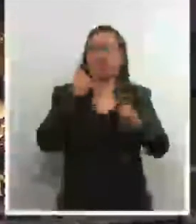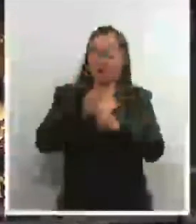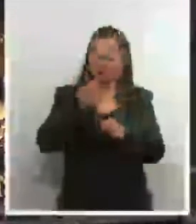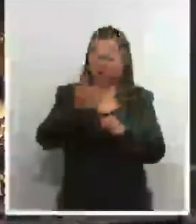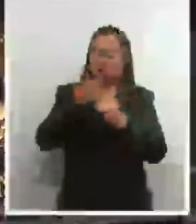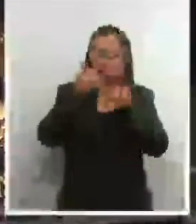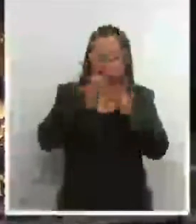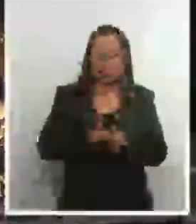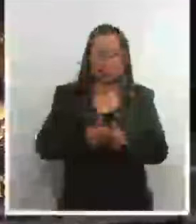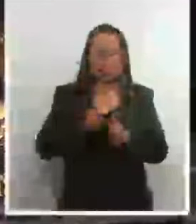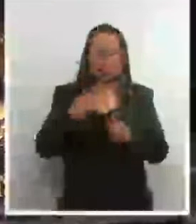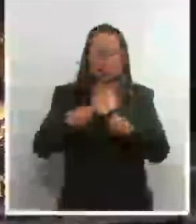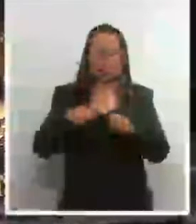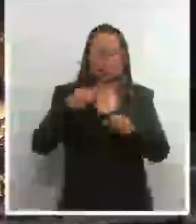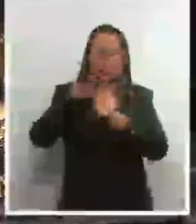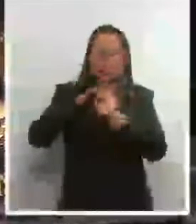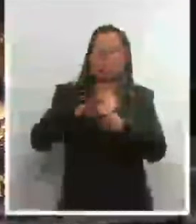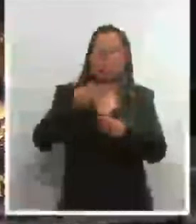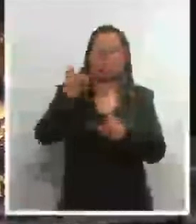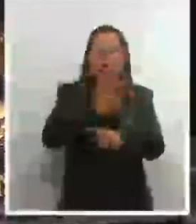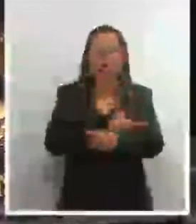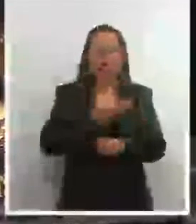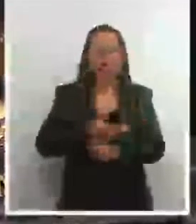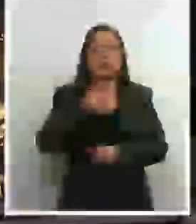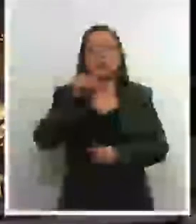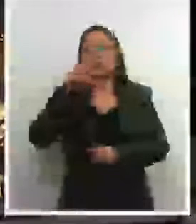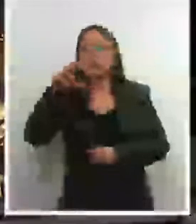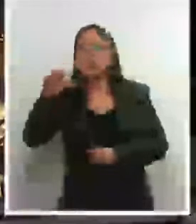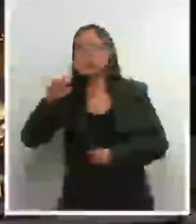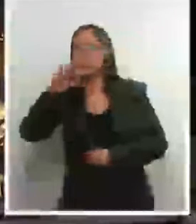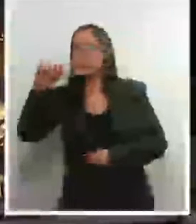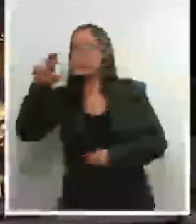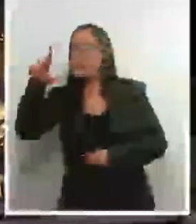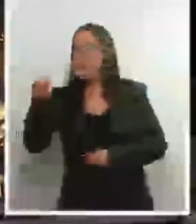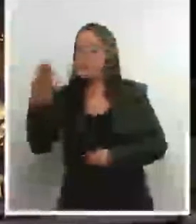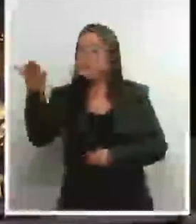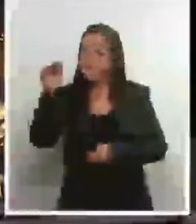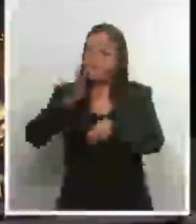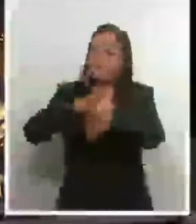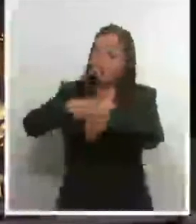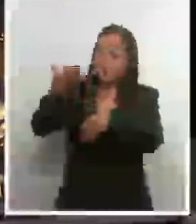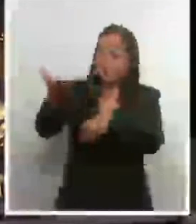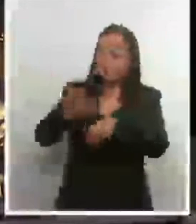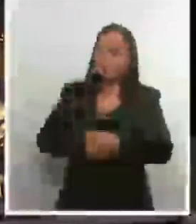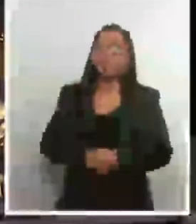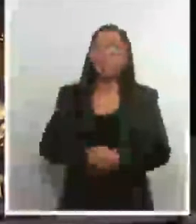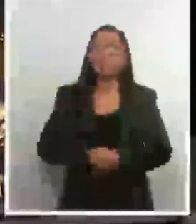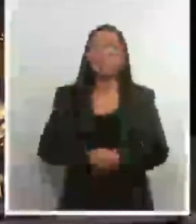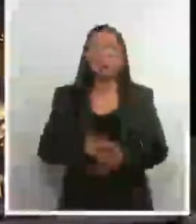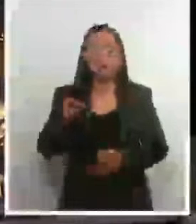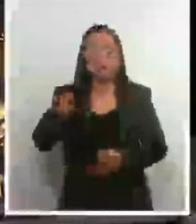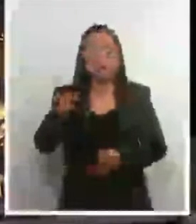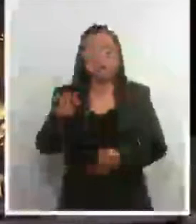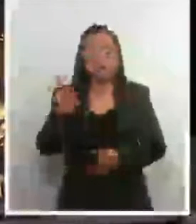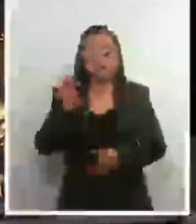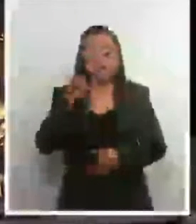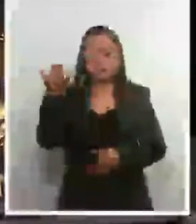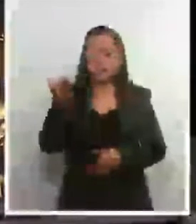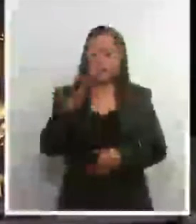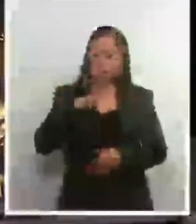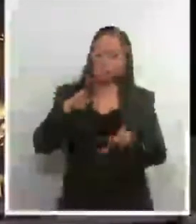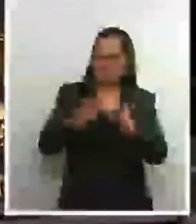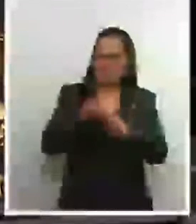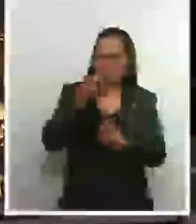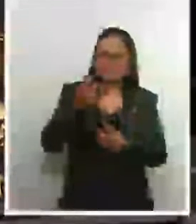encargo y sea electo, compañeros Torres y Julio, compañeros, que sea electo, porque ustedes probablemente van a estar en